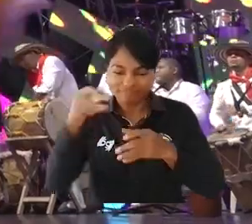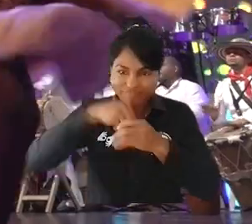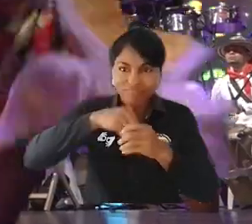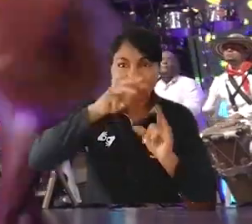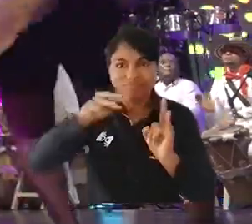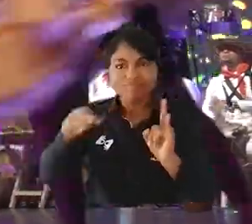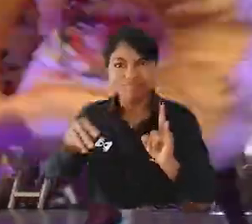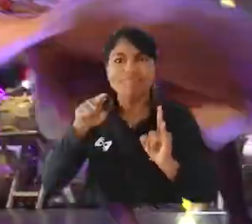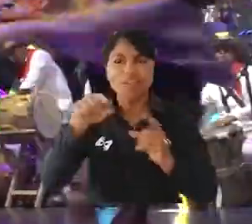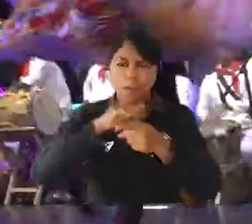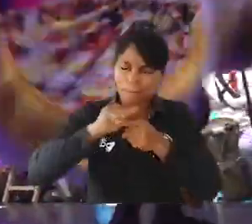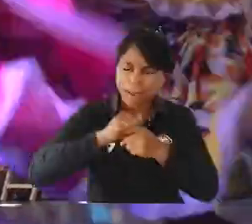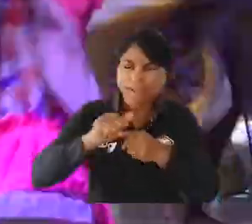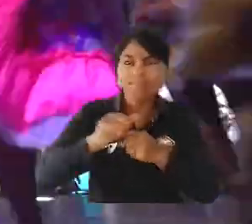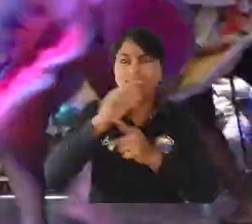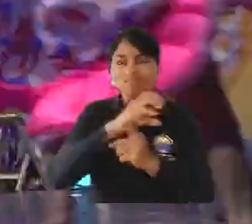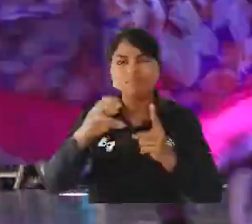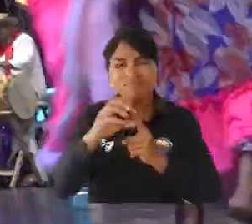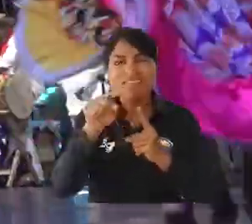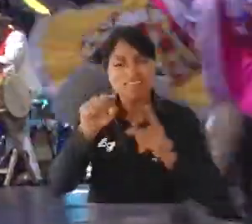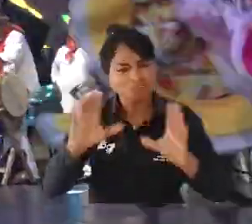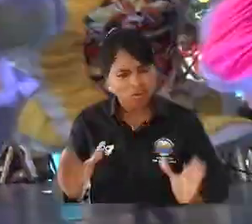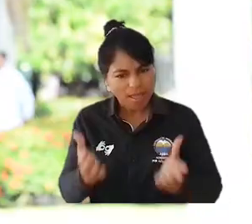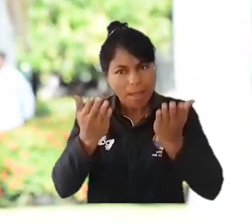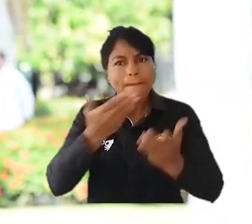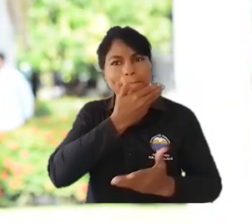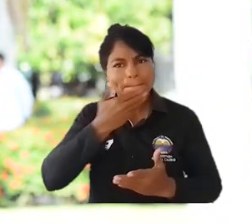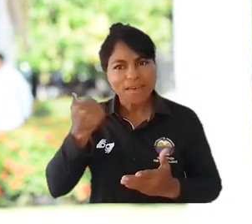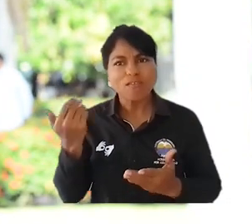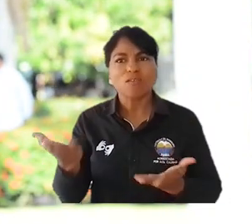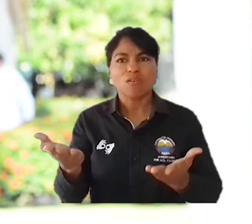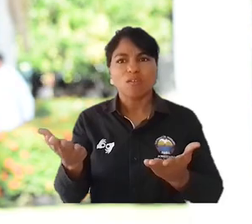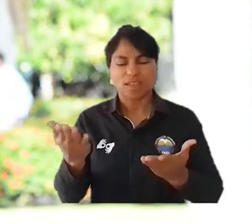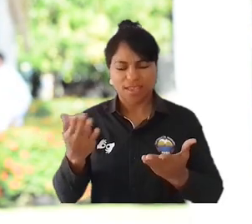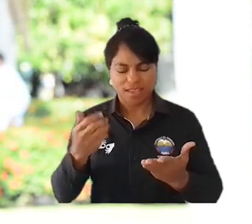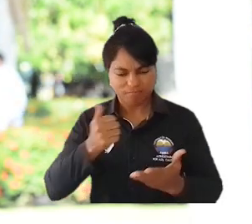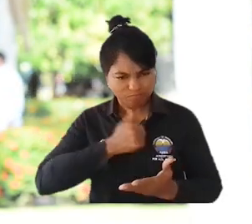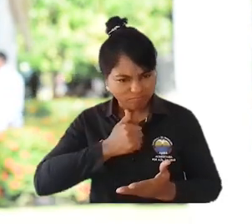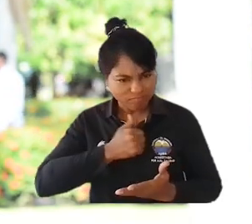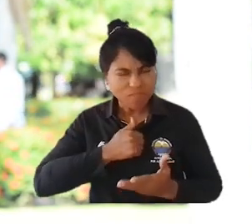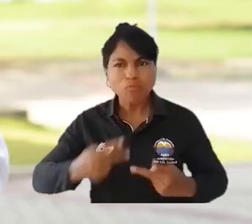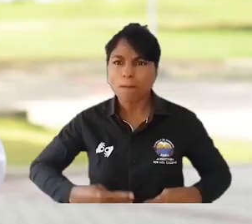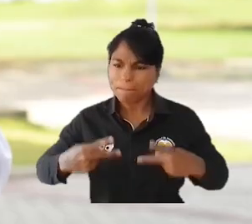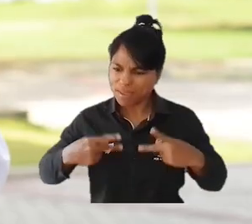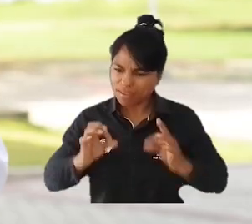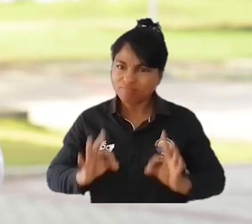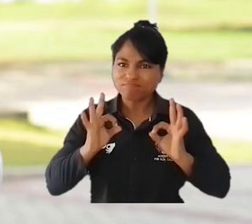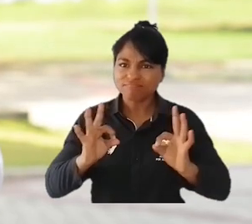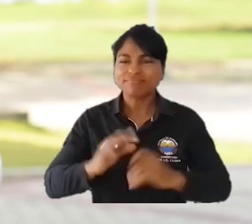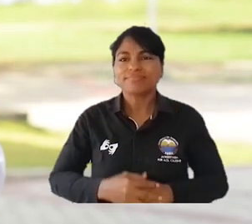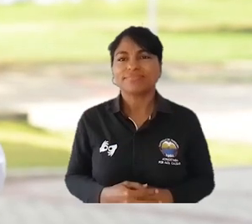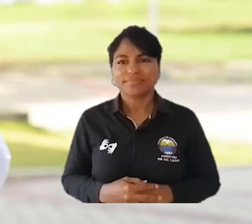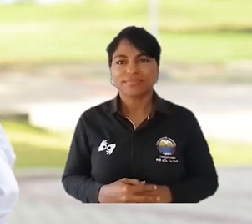se pueda mejorar la condición de dignificar lo que viene siendo el aspecto propio de la vida misma. Este es un